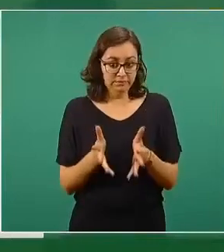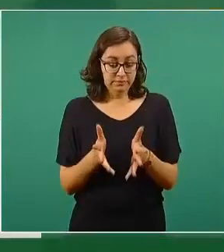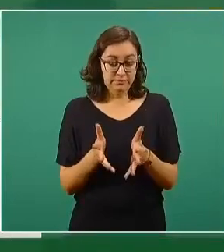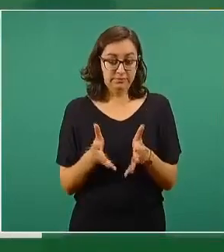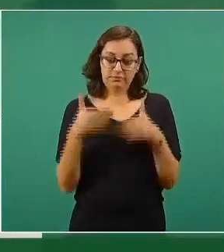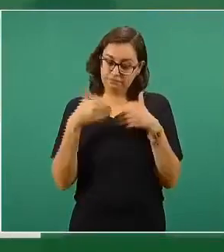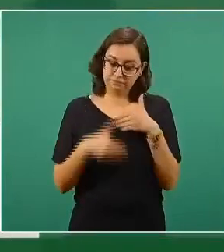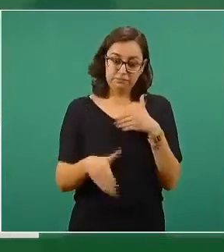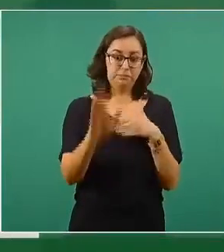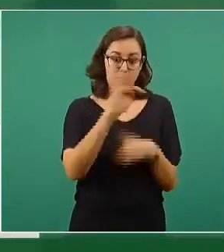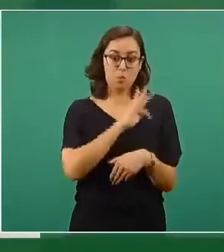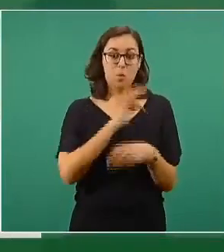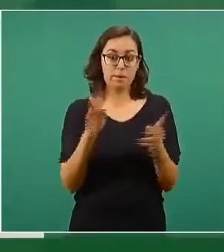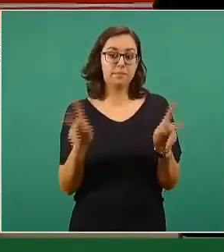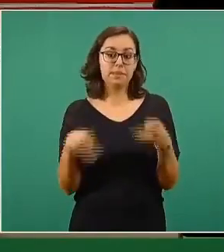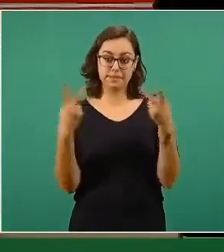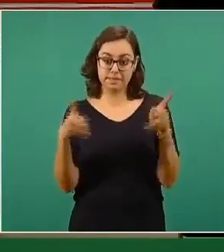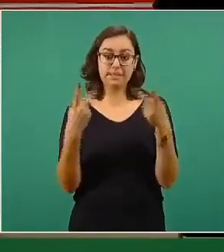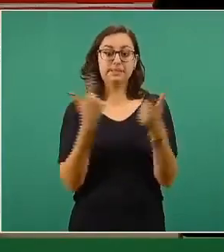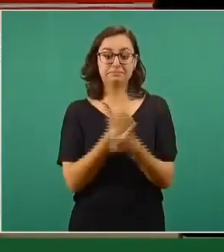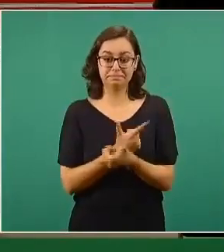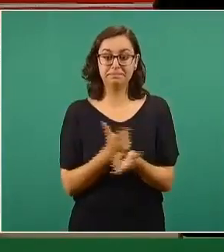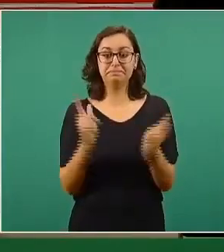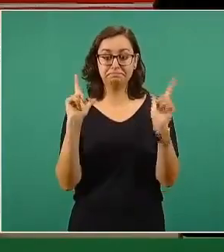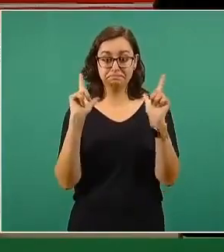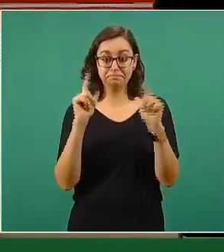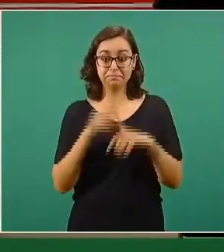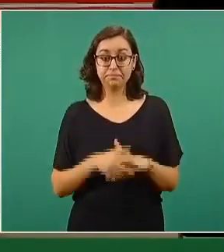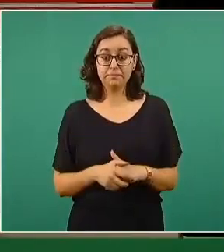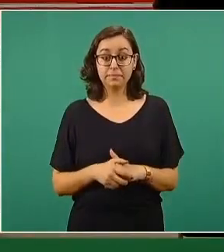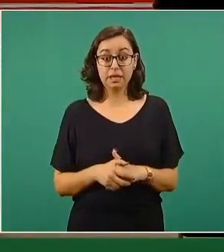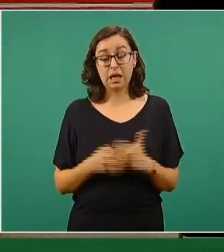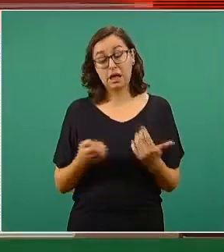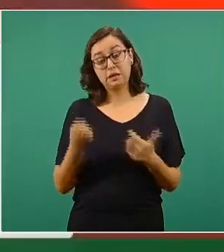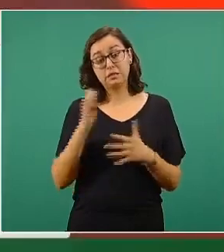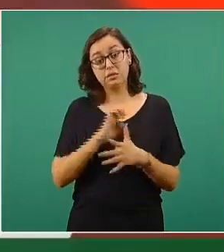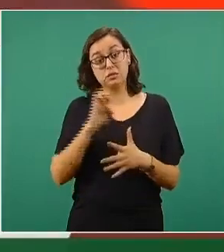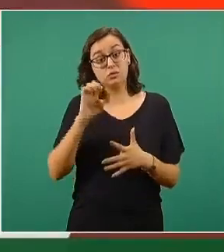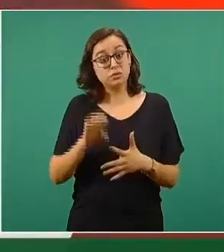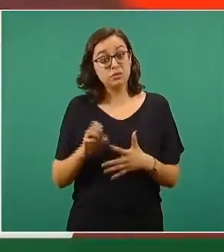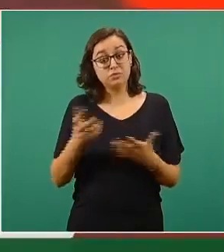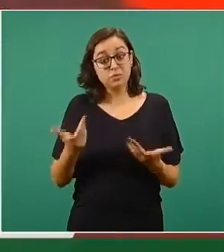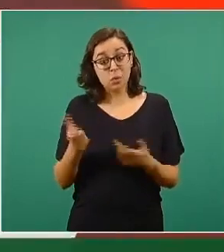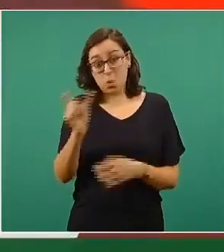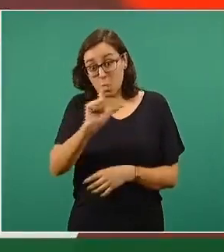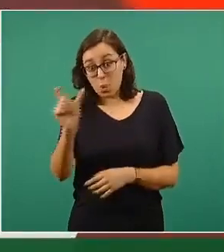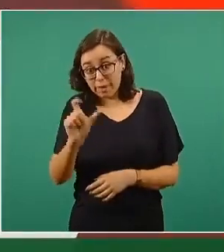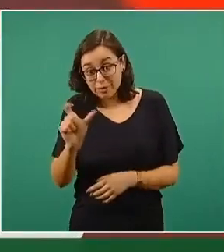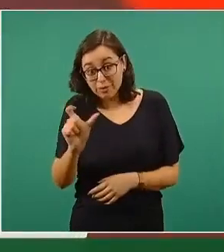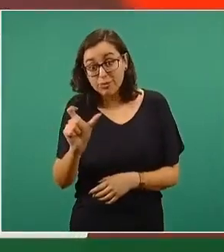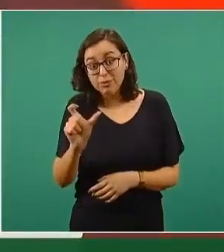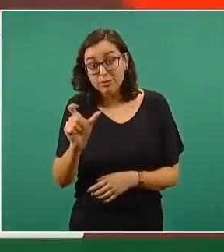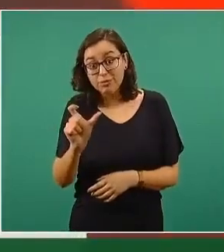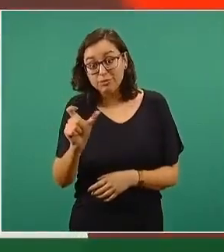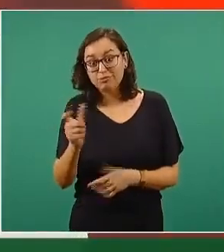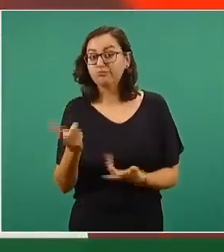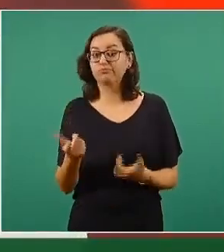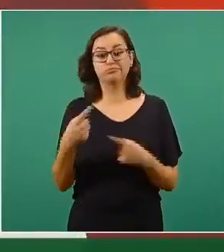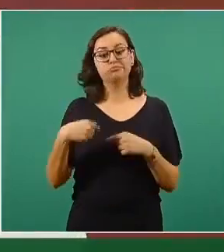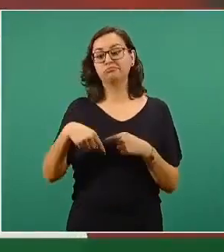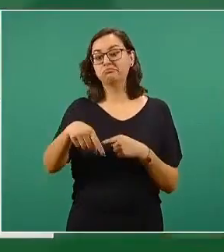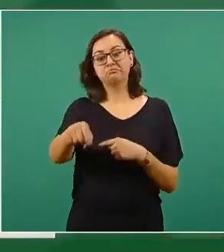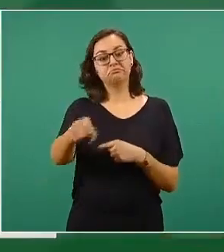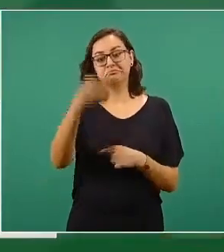tener para la venta al público. En conclusión, sobre su preocupación, esto no va a ocurrir en lo que resta de